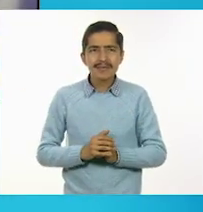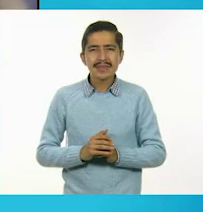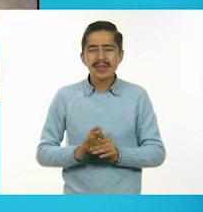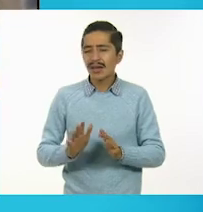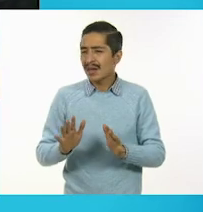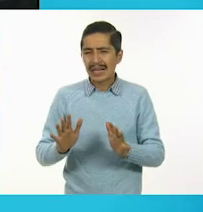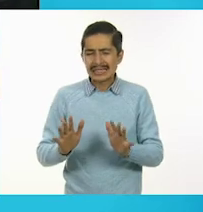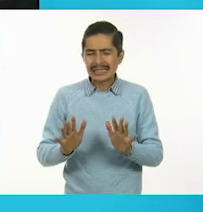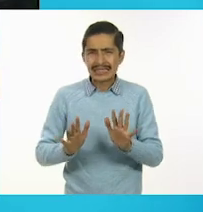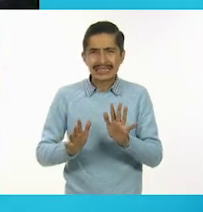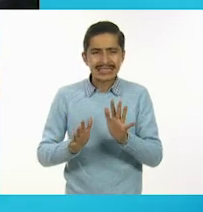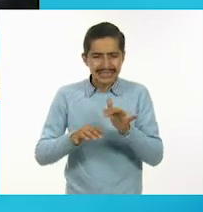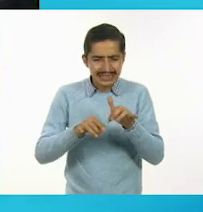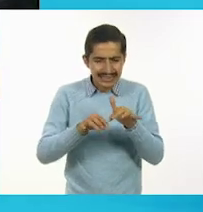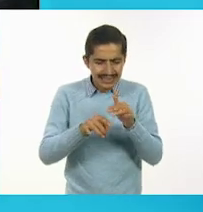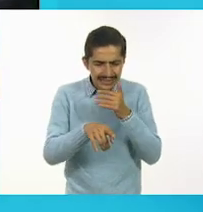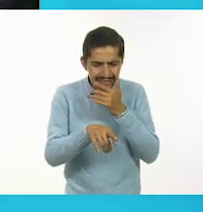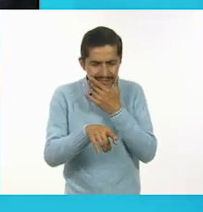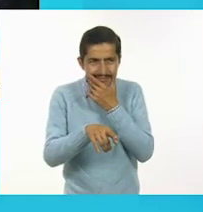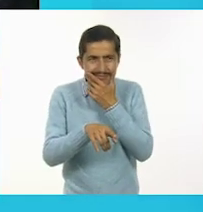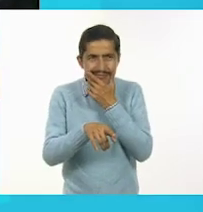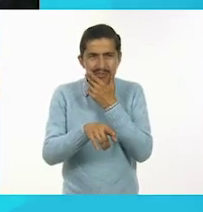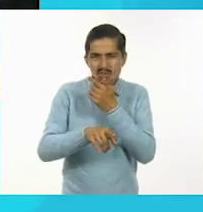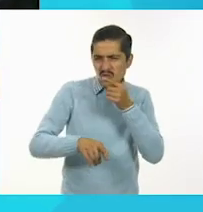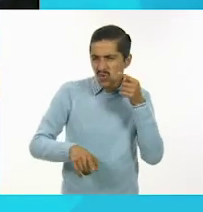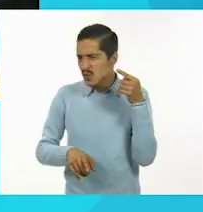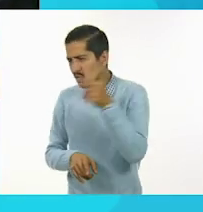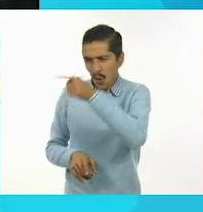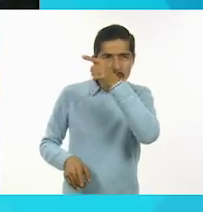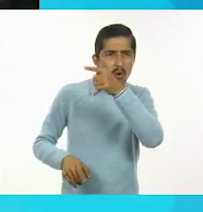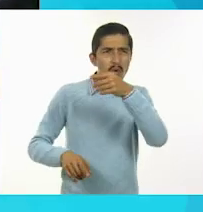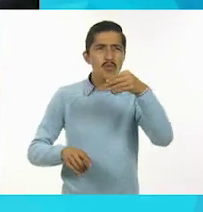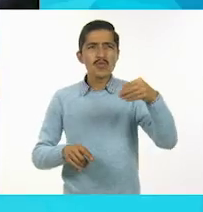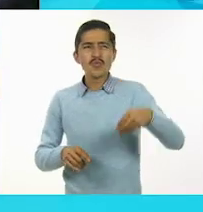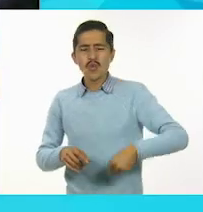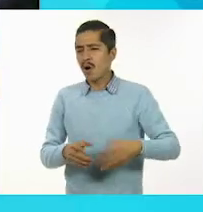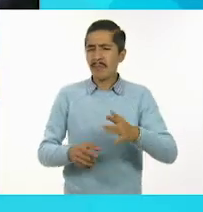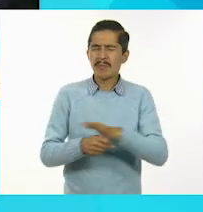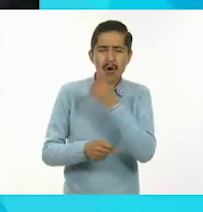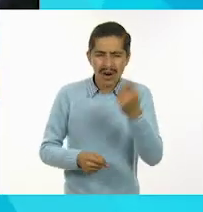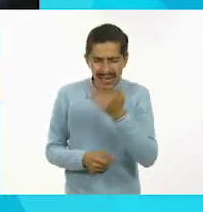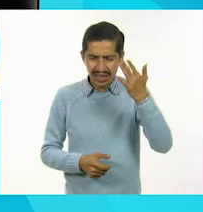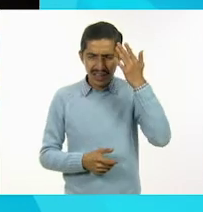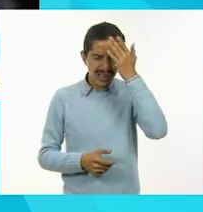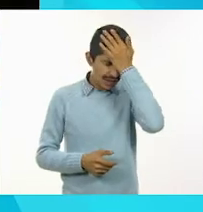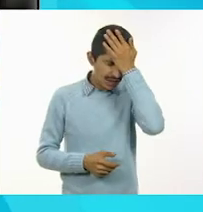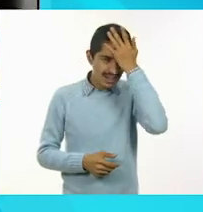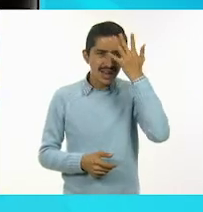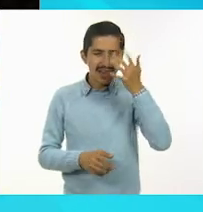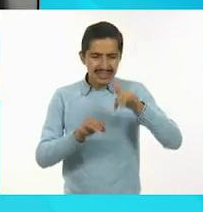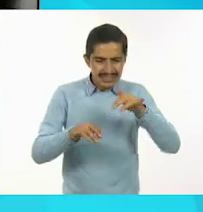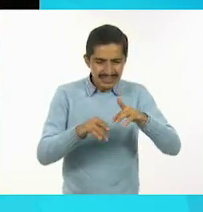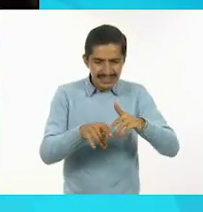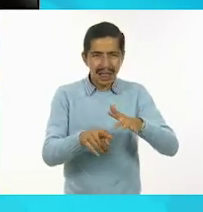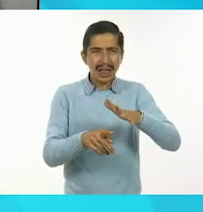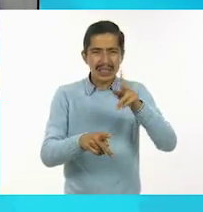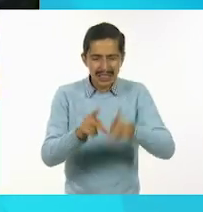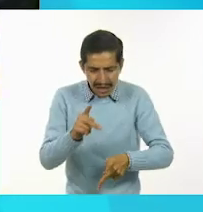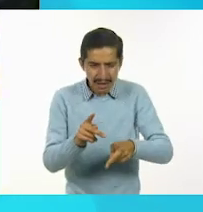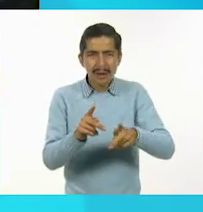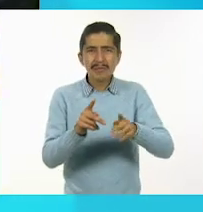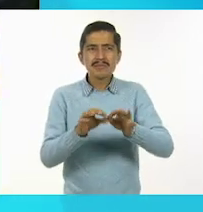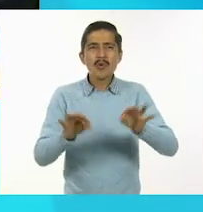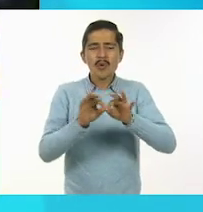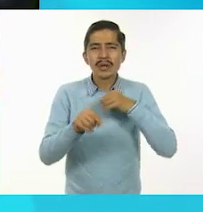¡Ay, no! ¿Y tú? ¡Porquería! ¿Por qué tenías que trabarte en el momento más